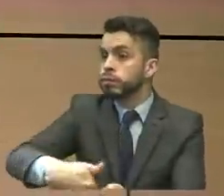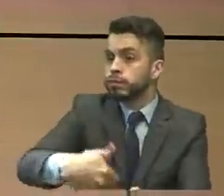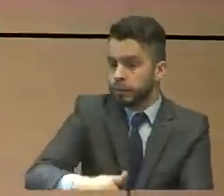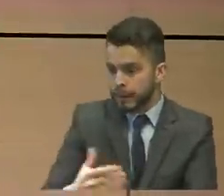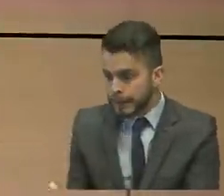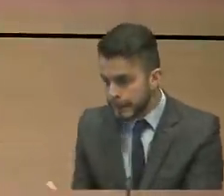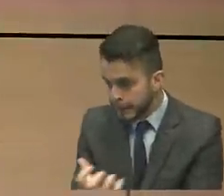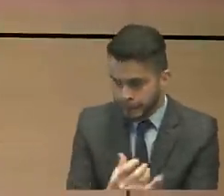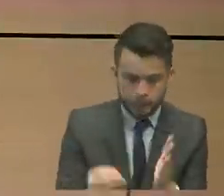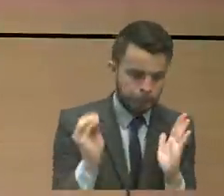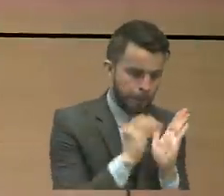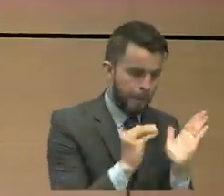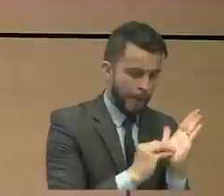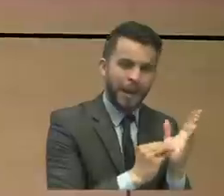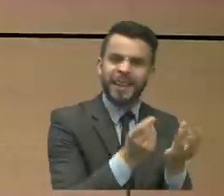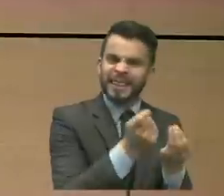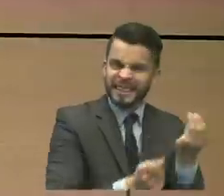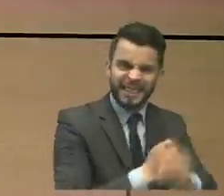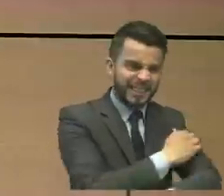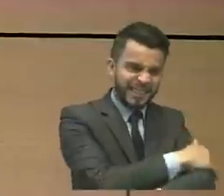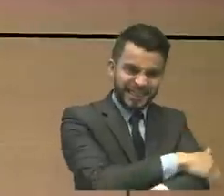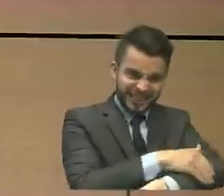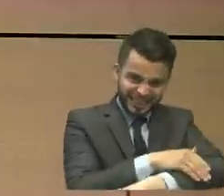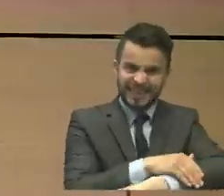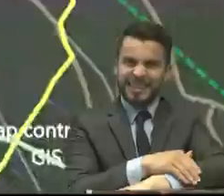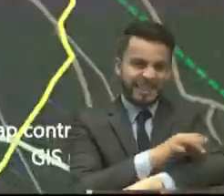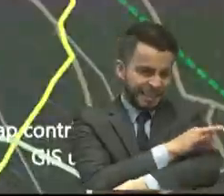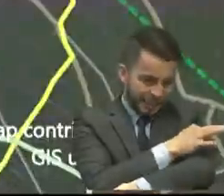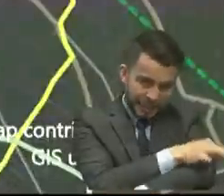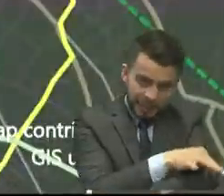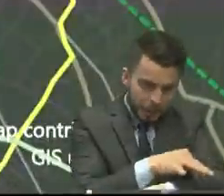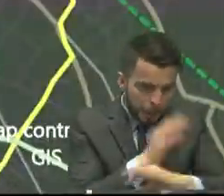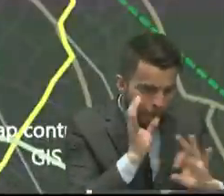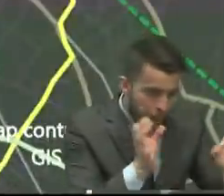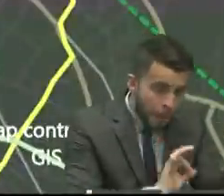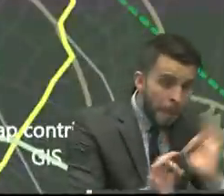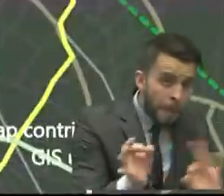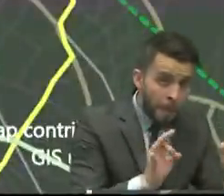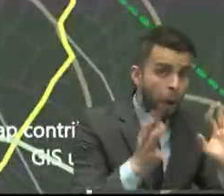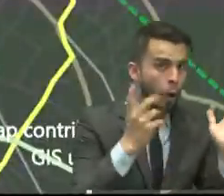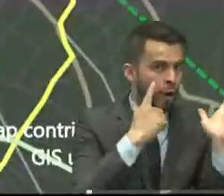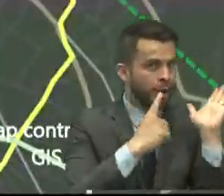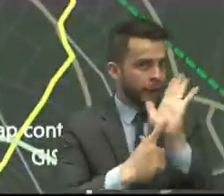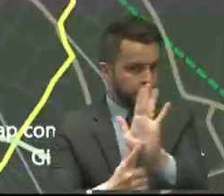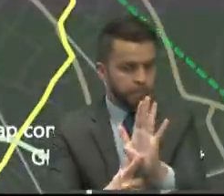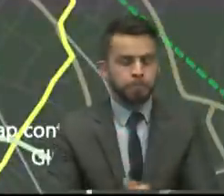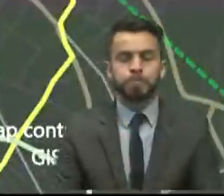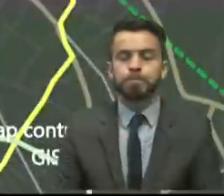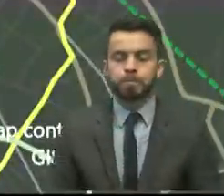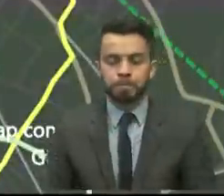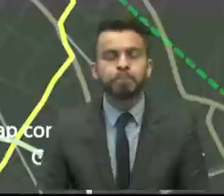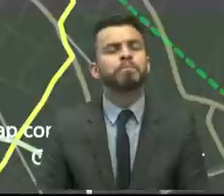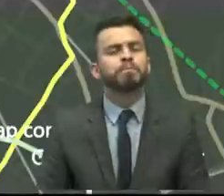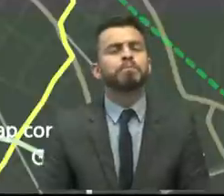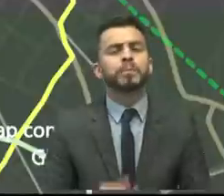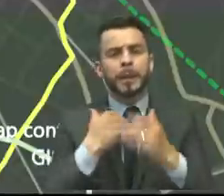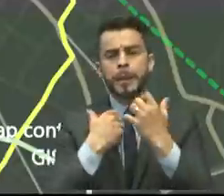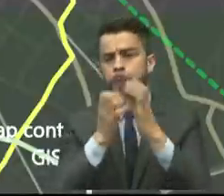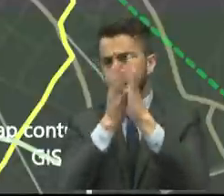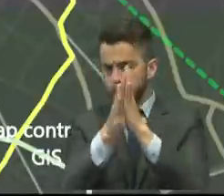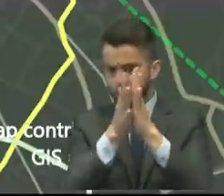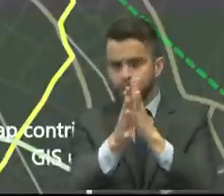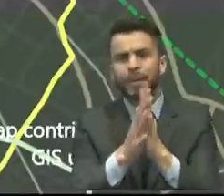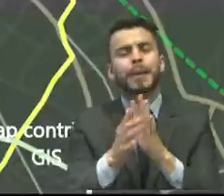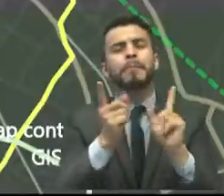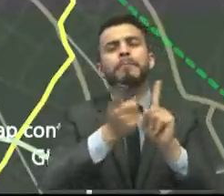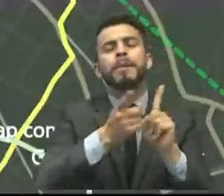recibido a lo largo de estas semanas. Empecemos por recordar cómo se enmarca el Corredor Verde Séptima